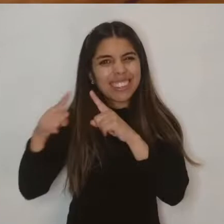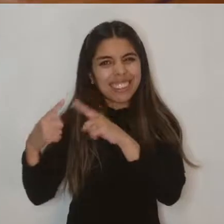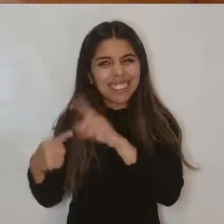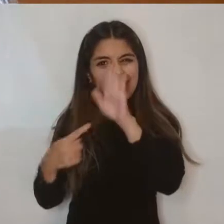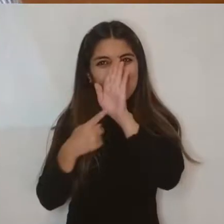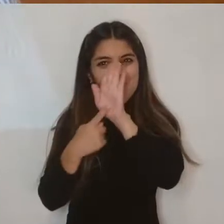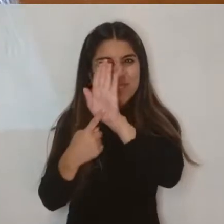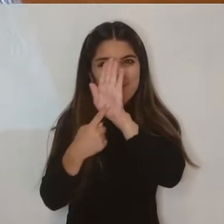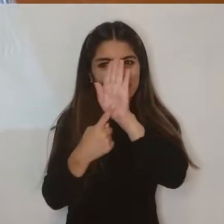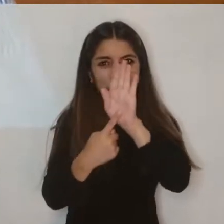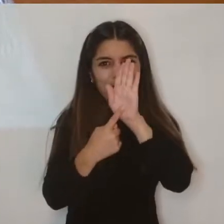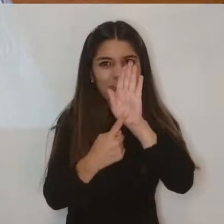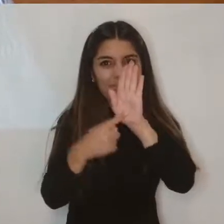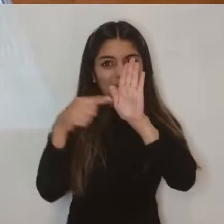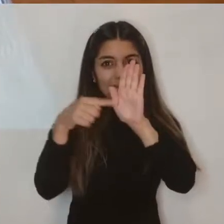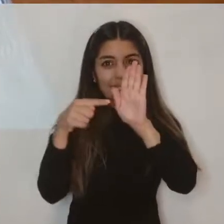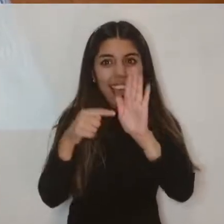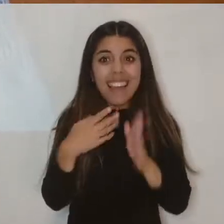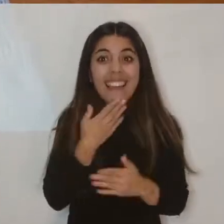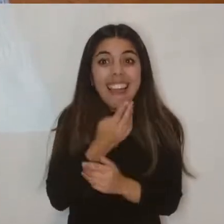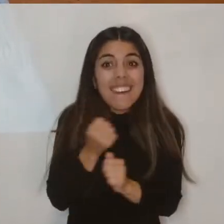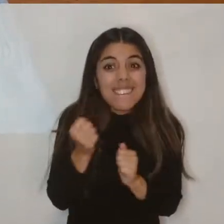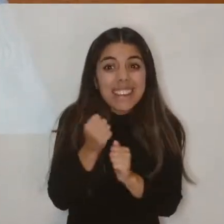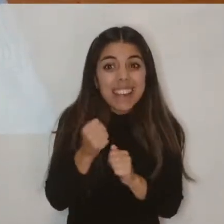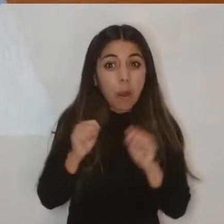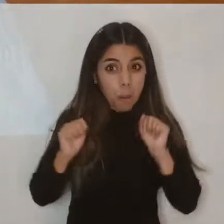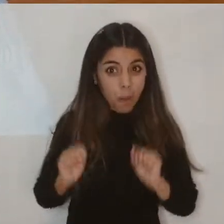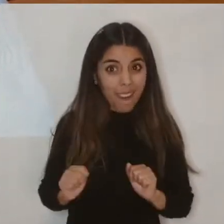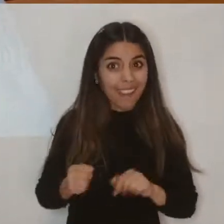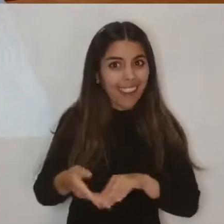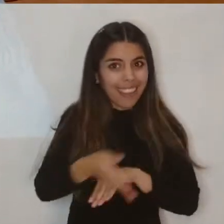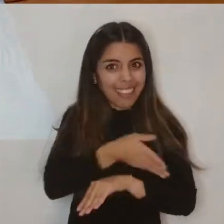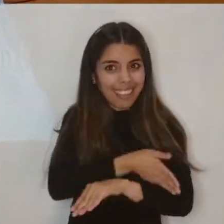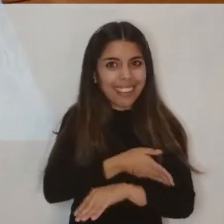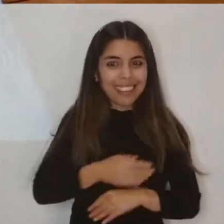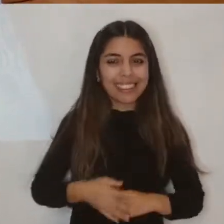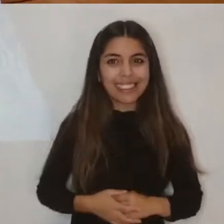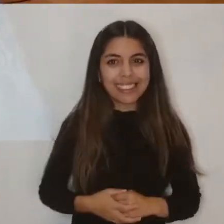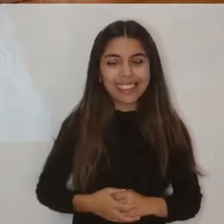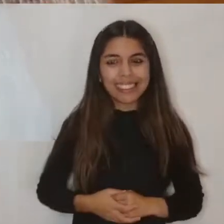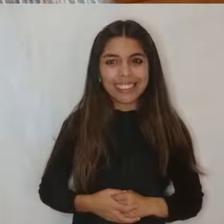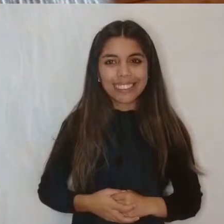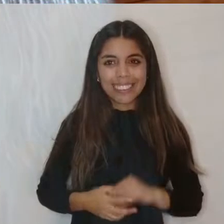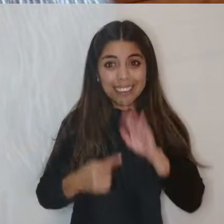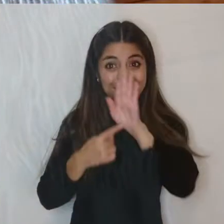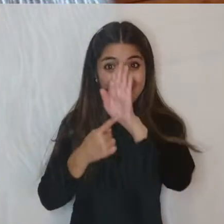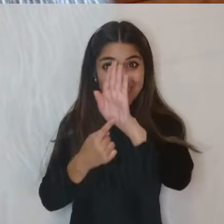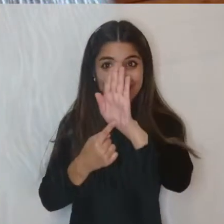Preparándose para el invierno con las buenas bufandas. Sí, ahí.